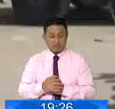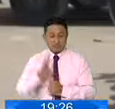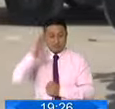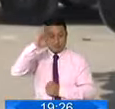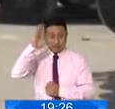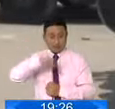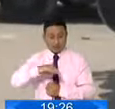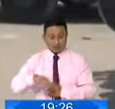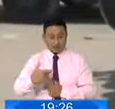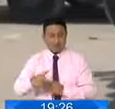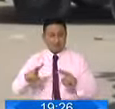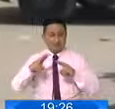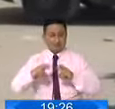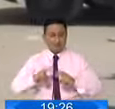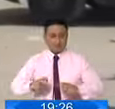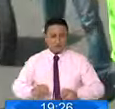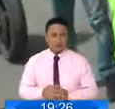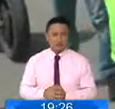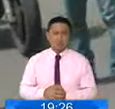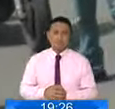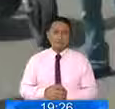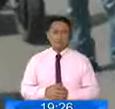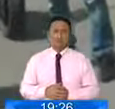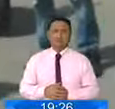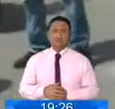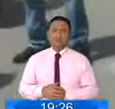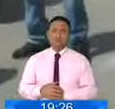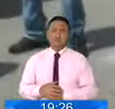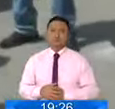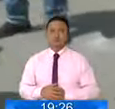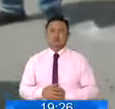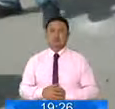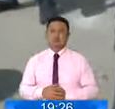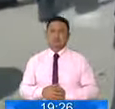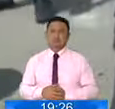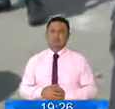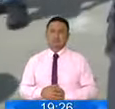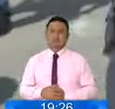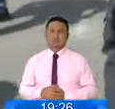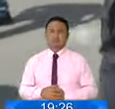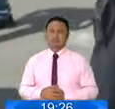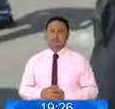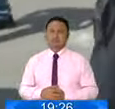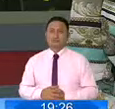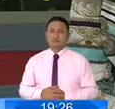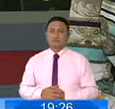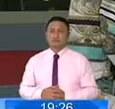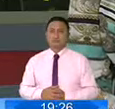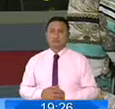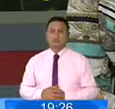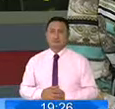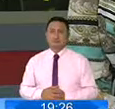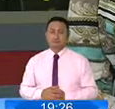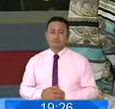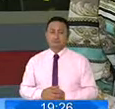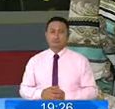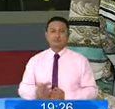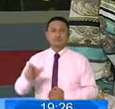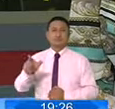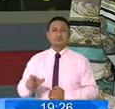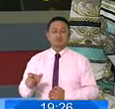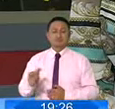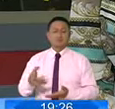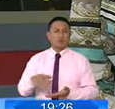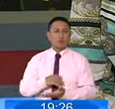especializada en narcóticos de la Policía Nacional. Desde Santo Domingo de los Áchiras, informó Gisela Moreira. Un sospechoso de